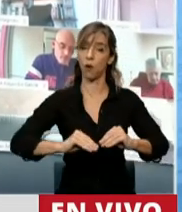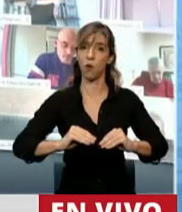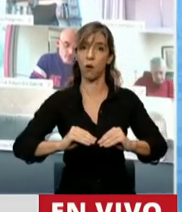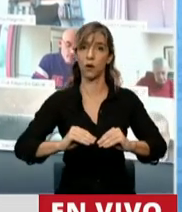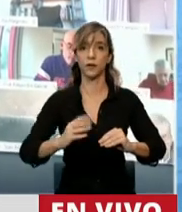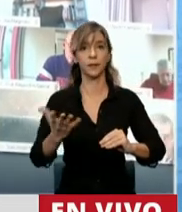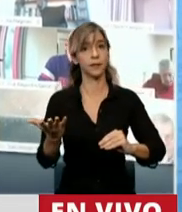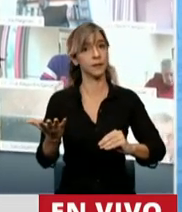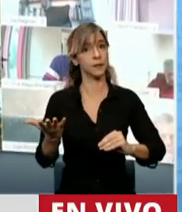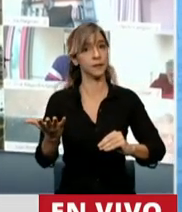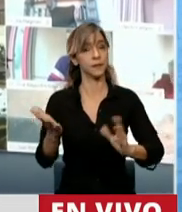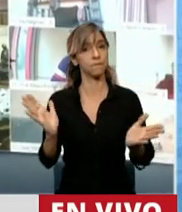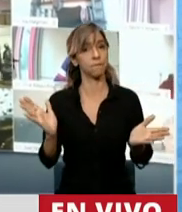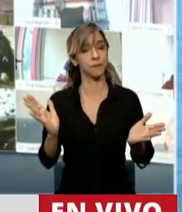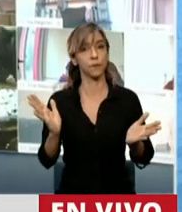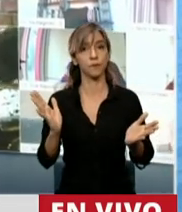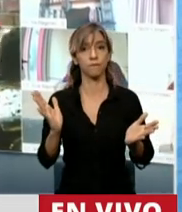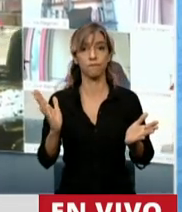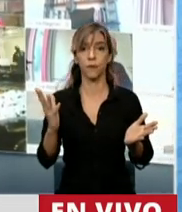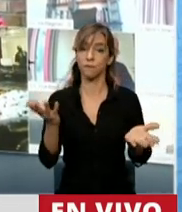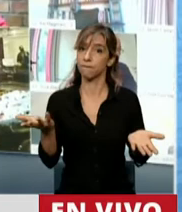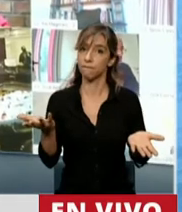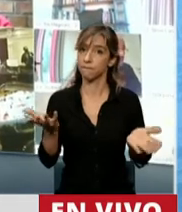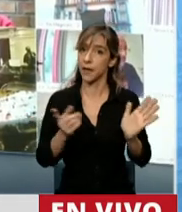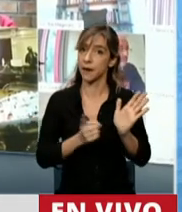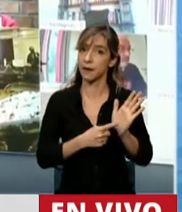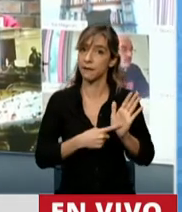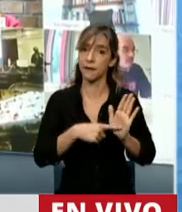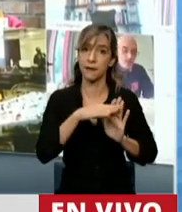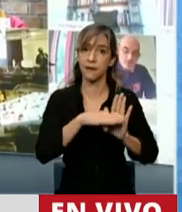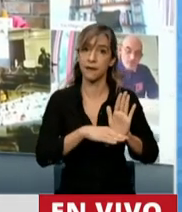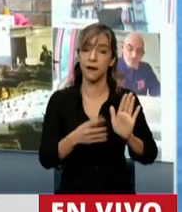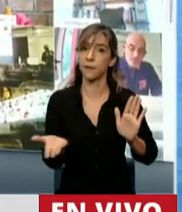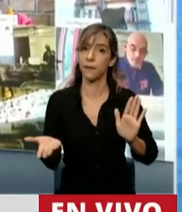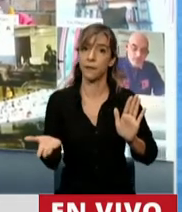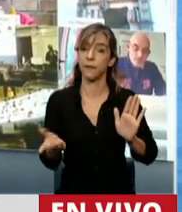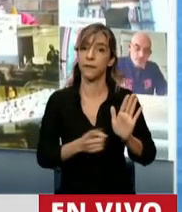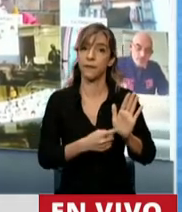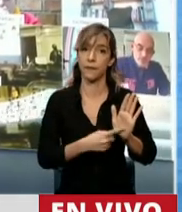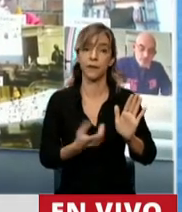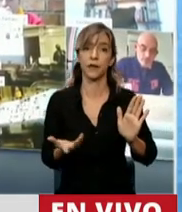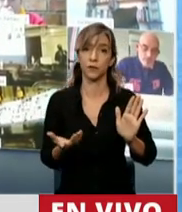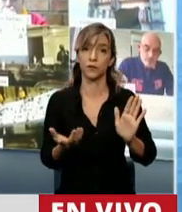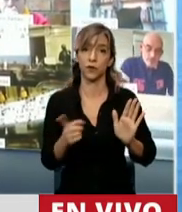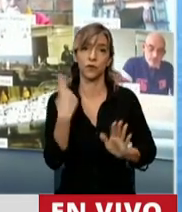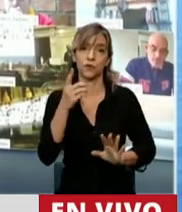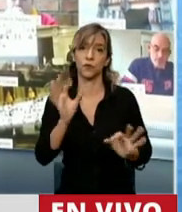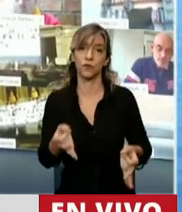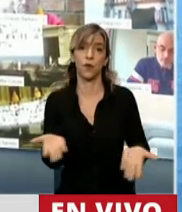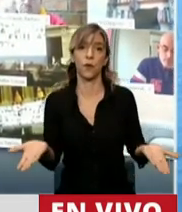mediado lo que es regla no escrita, pero consuetudinaria en esta